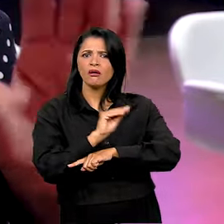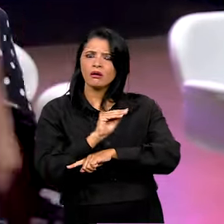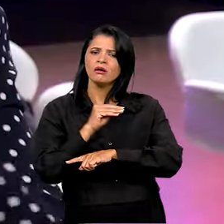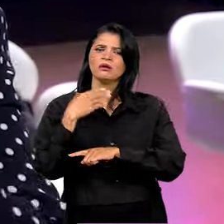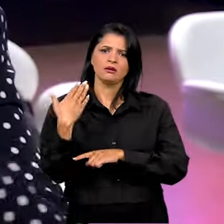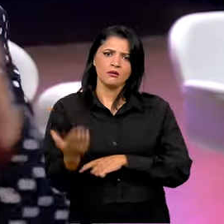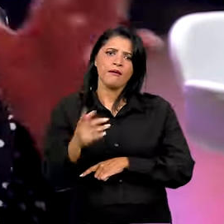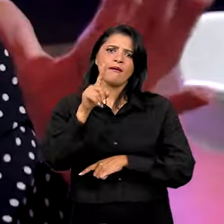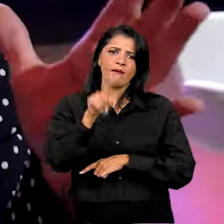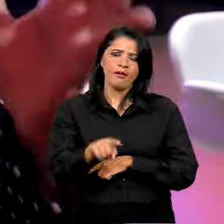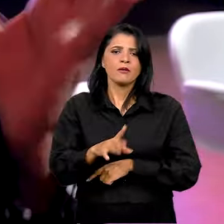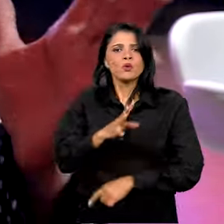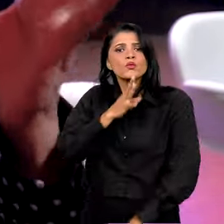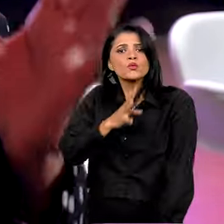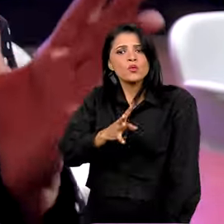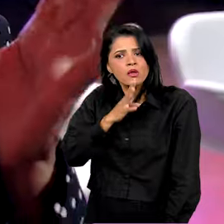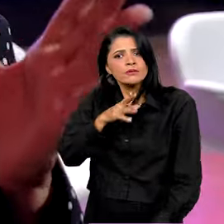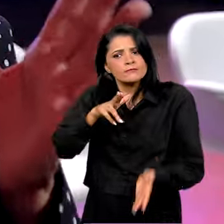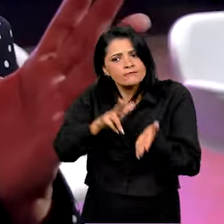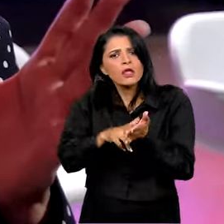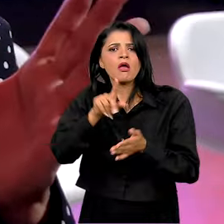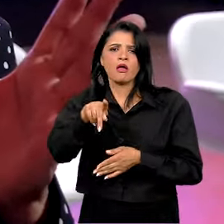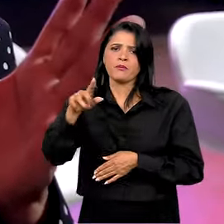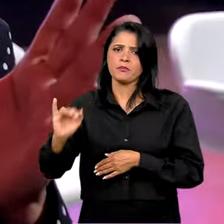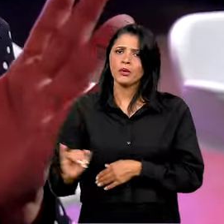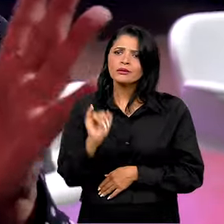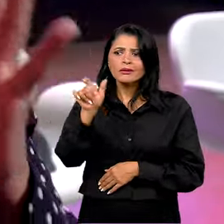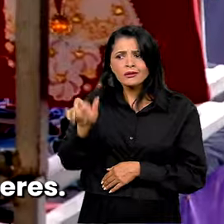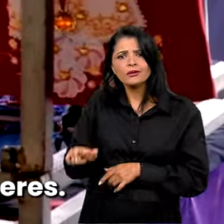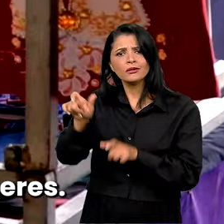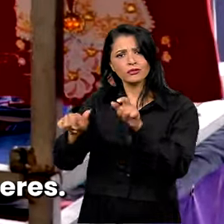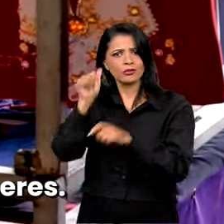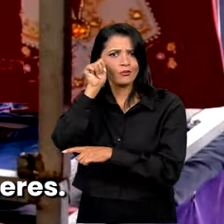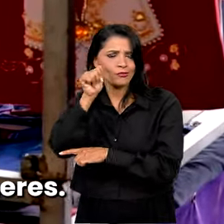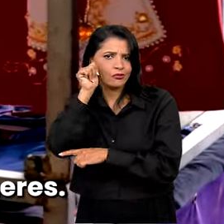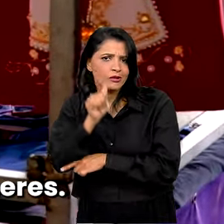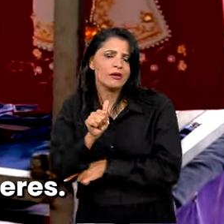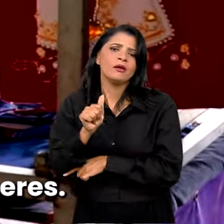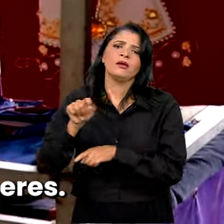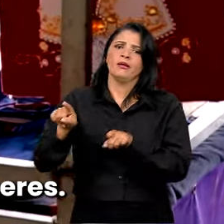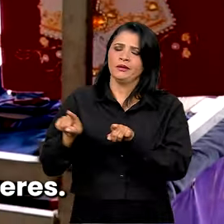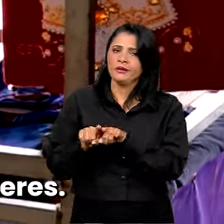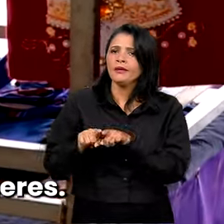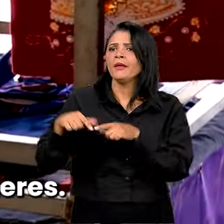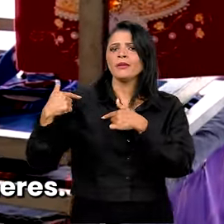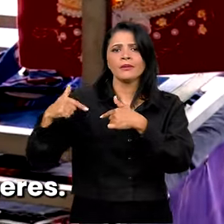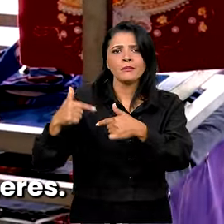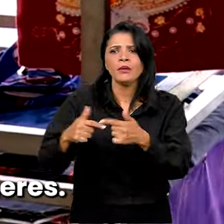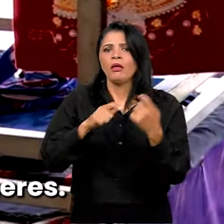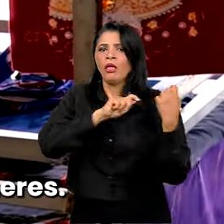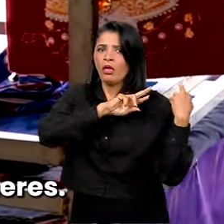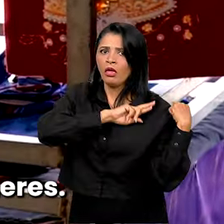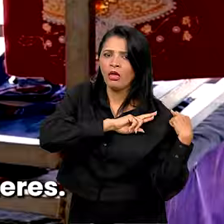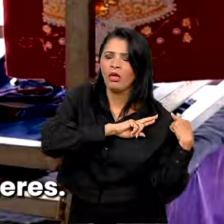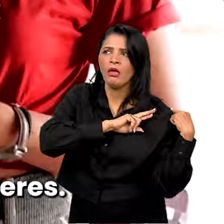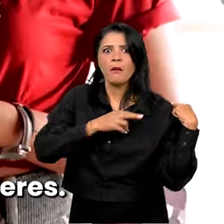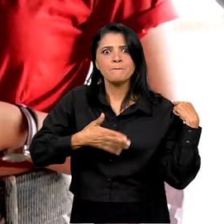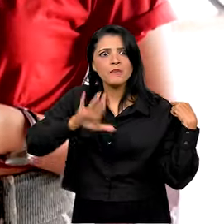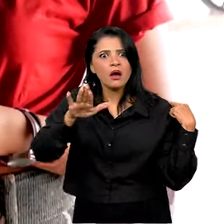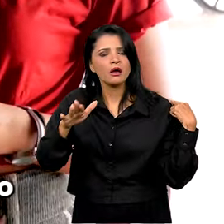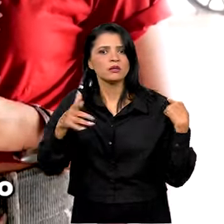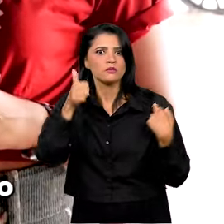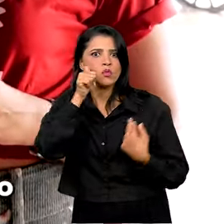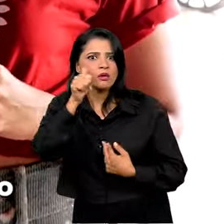trata de reconocer que Son mu importantes se trata de reducir la carga sobre las